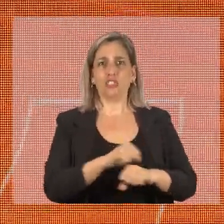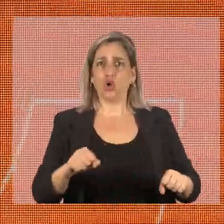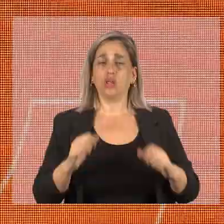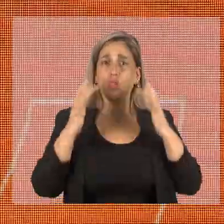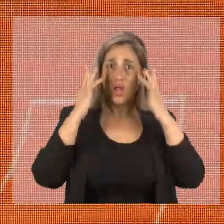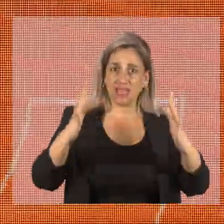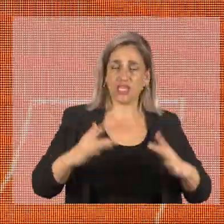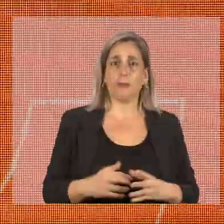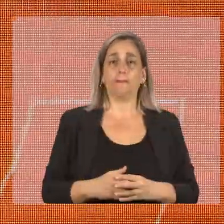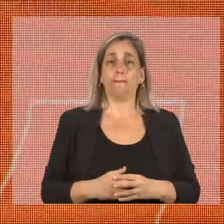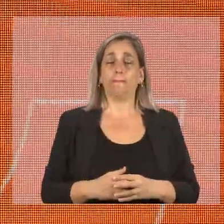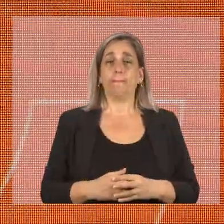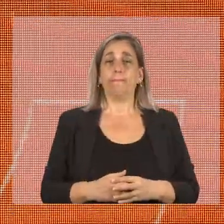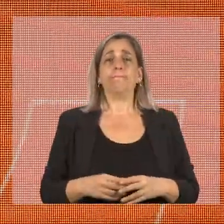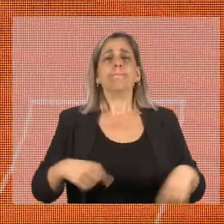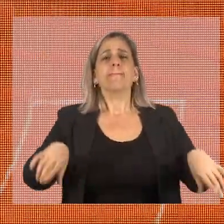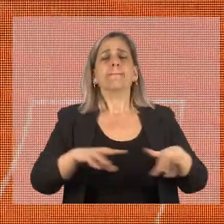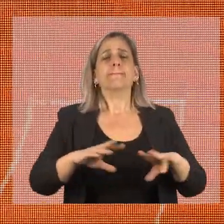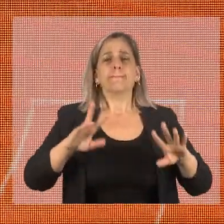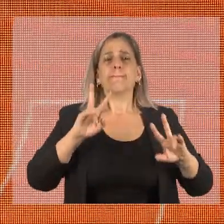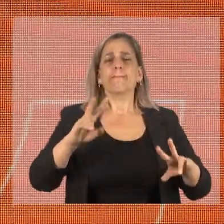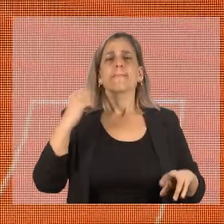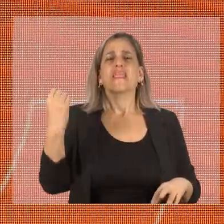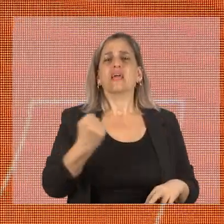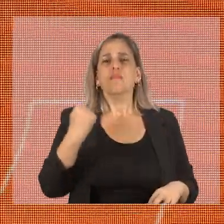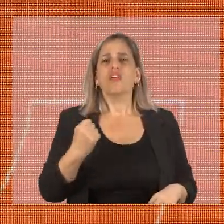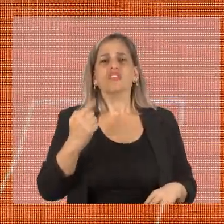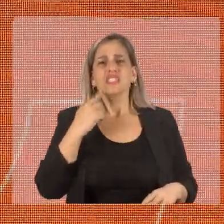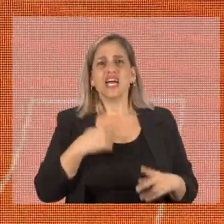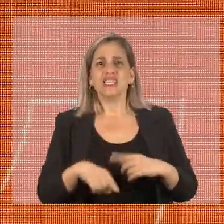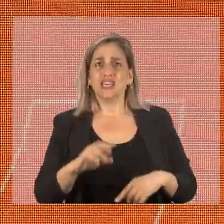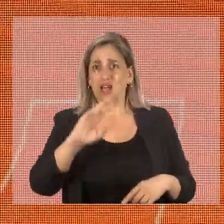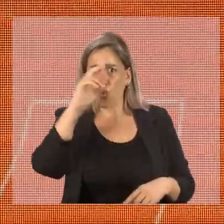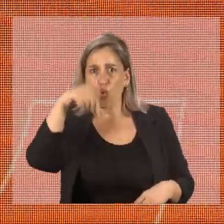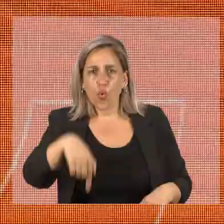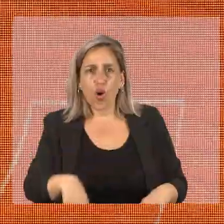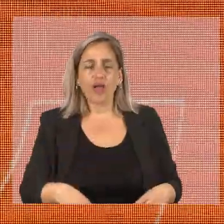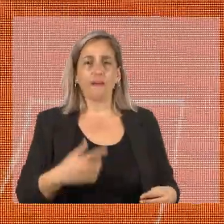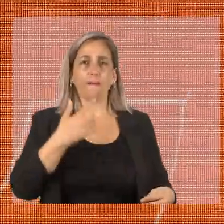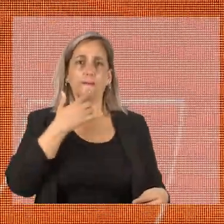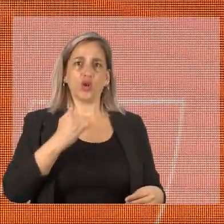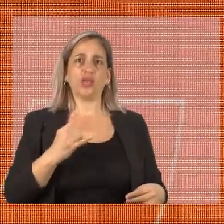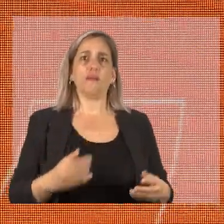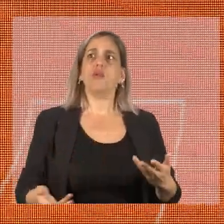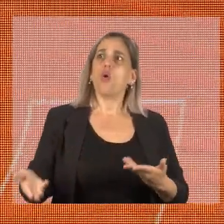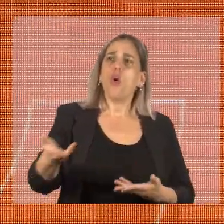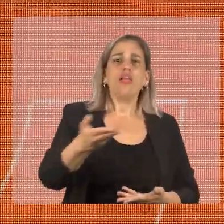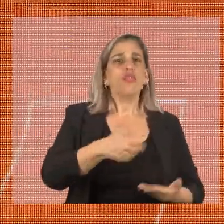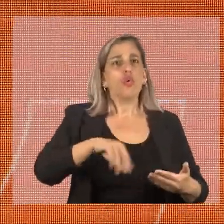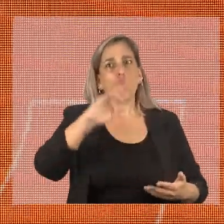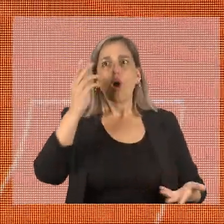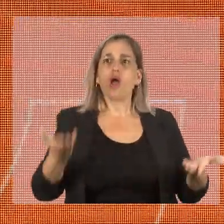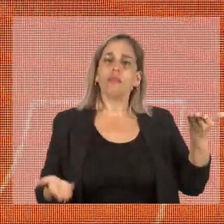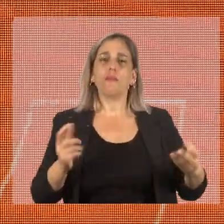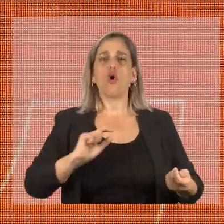educativa. Ahora, fíjense qué importante, qué cohesionado es el Uruguay cuando lo comparamos,